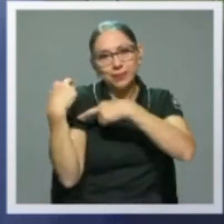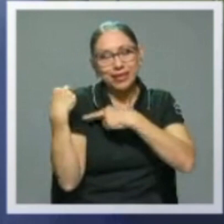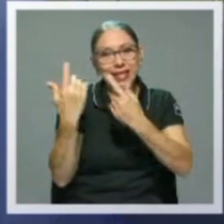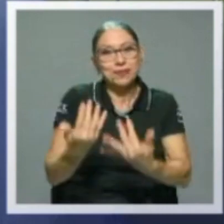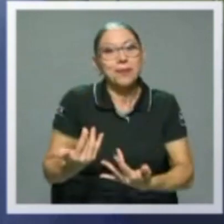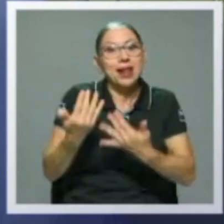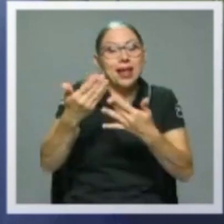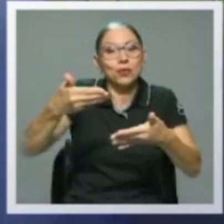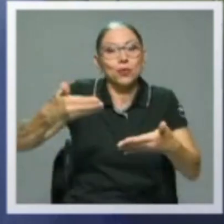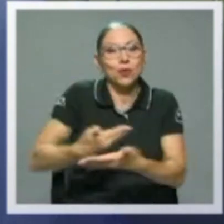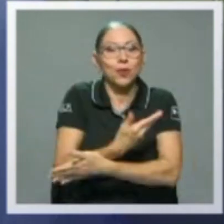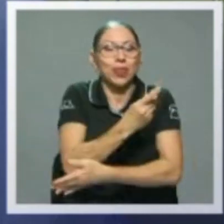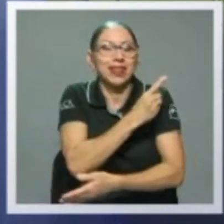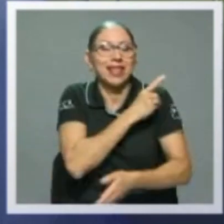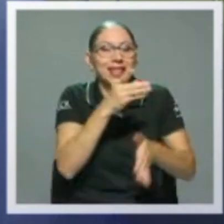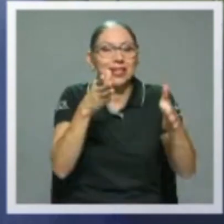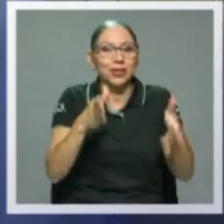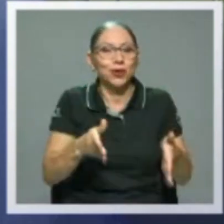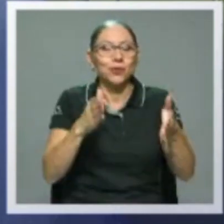director.